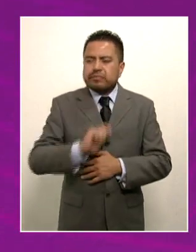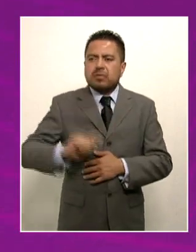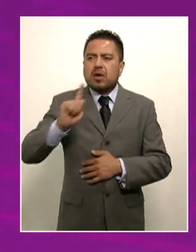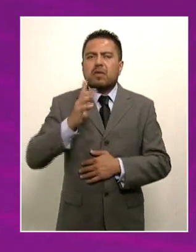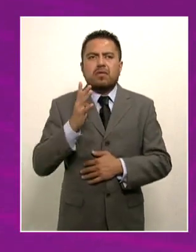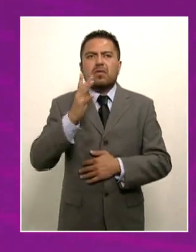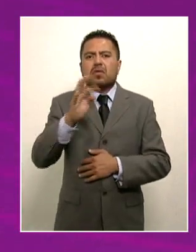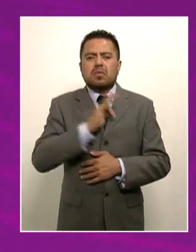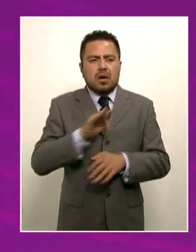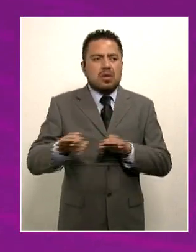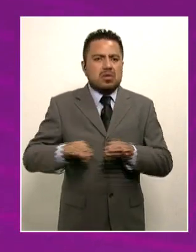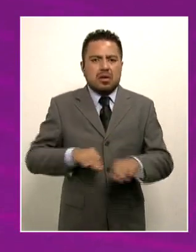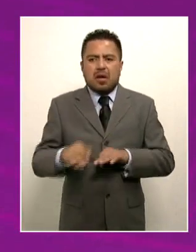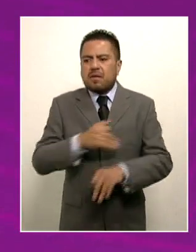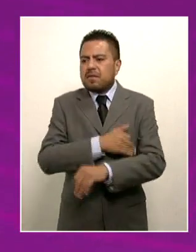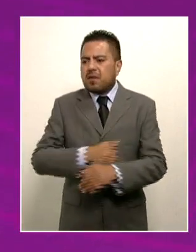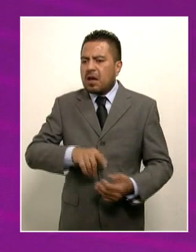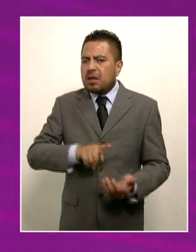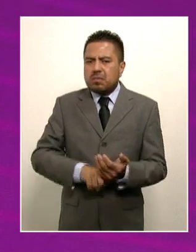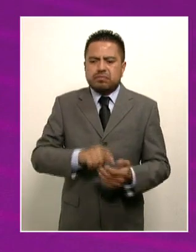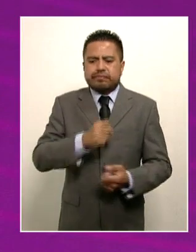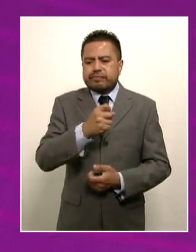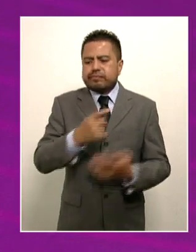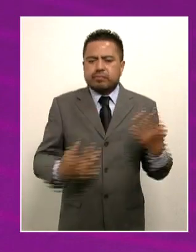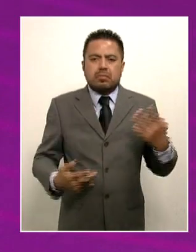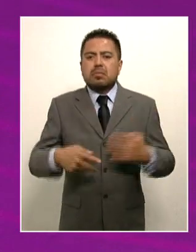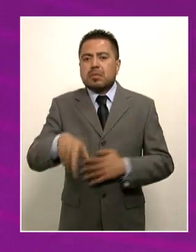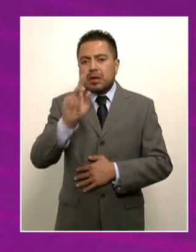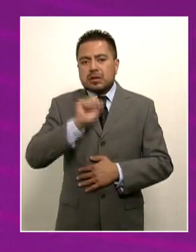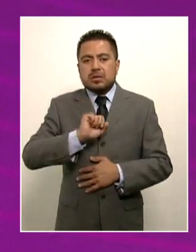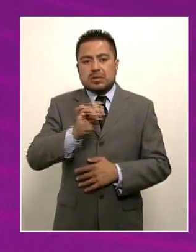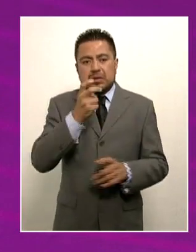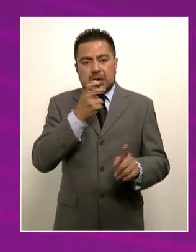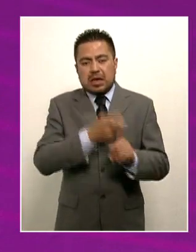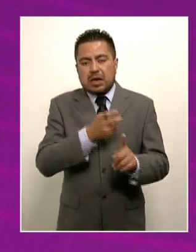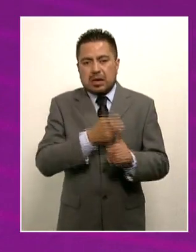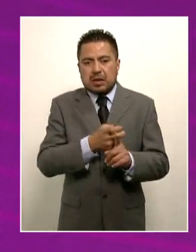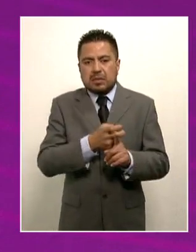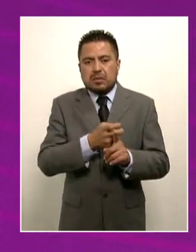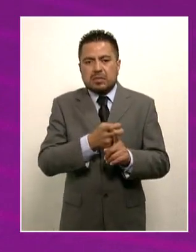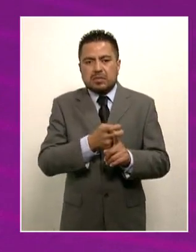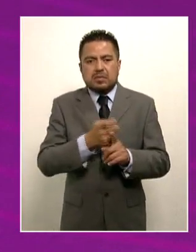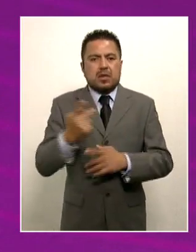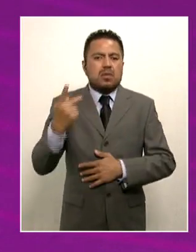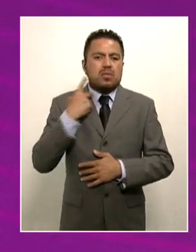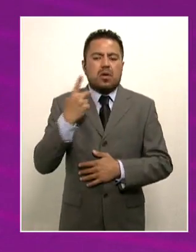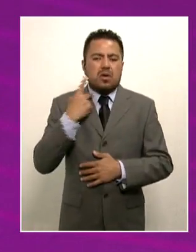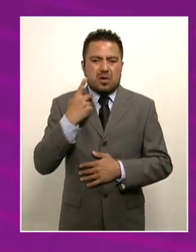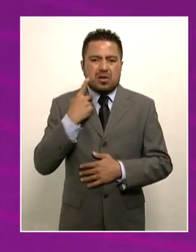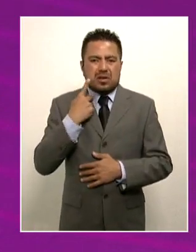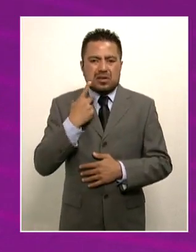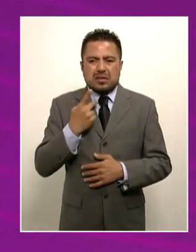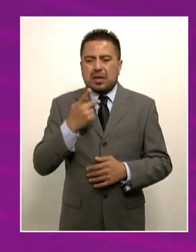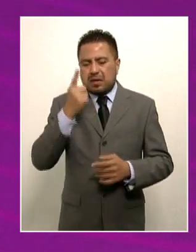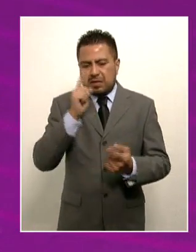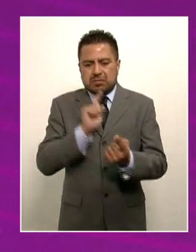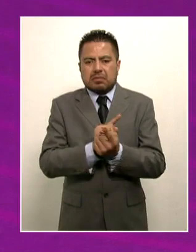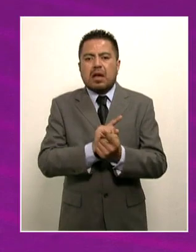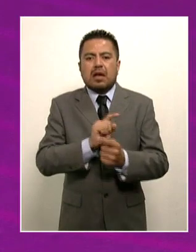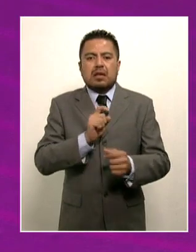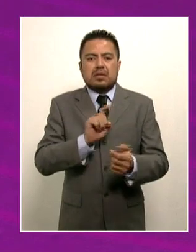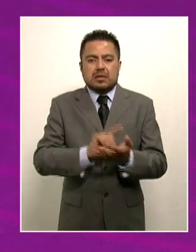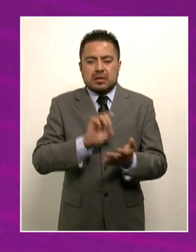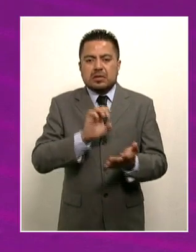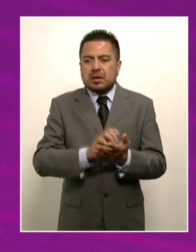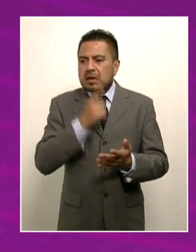el futuro tener un trabajo, una familia, en fin, ¿no? Pero si esa es como que la política pública frente a la discapacidad, pues otros